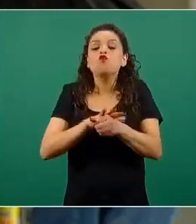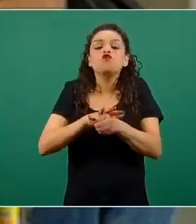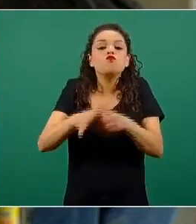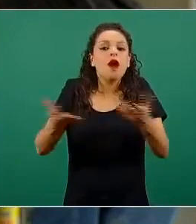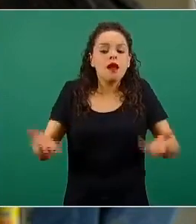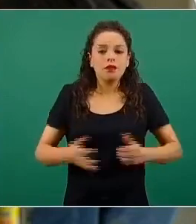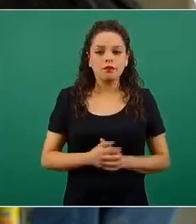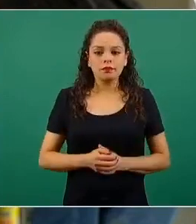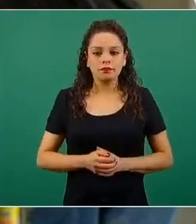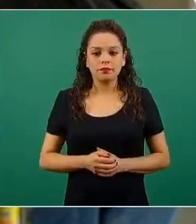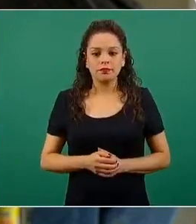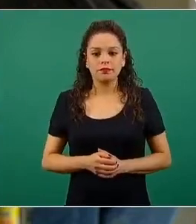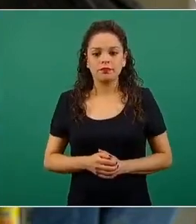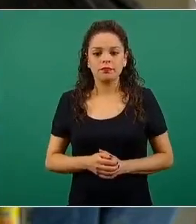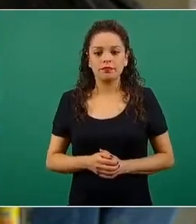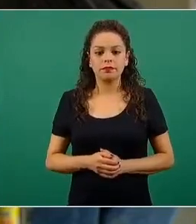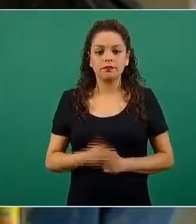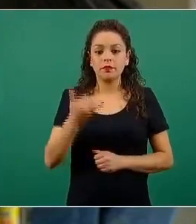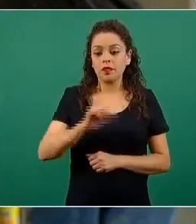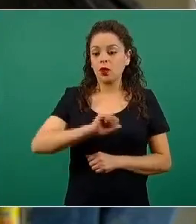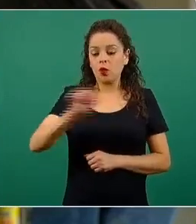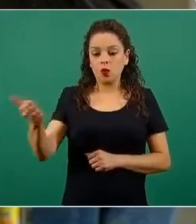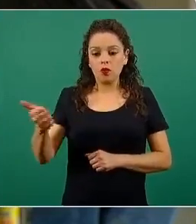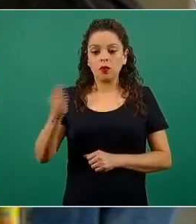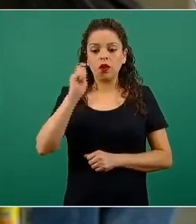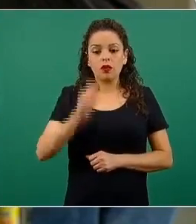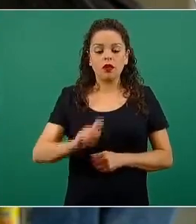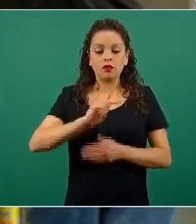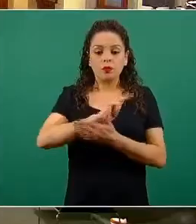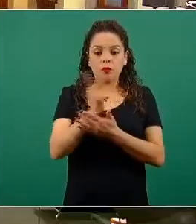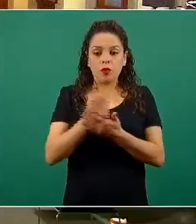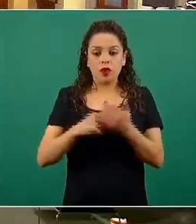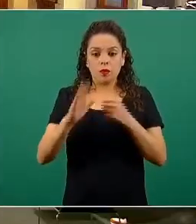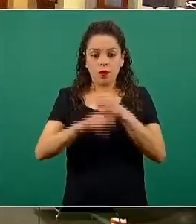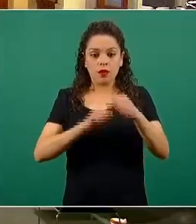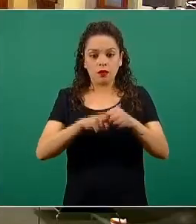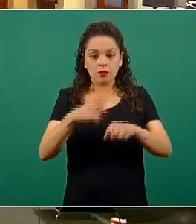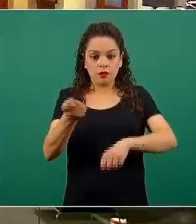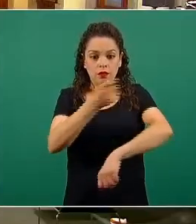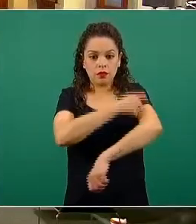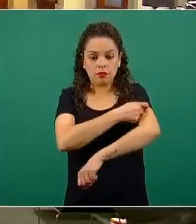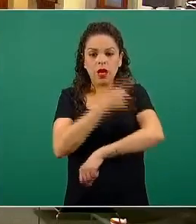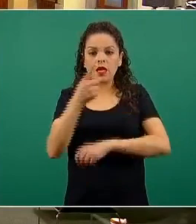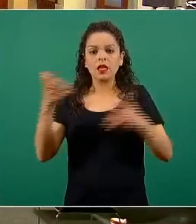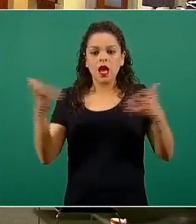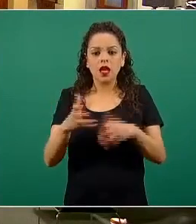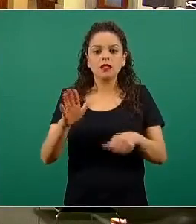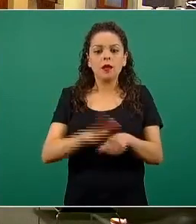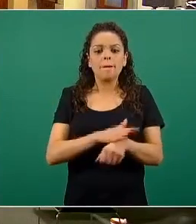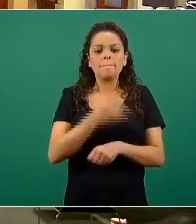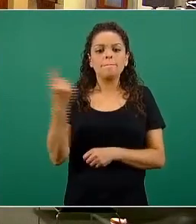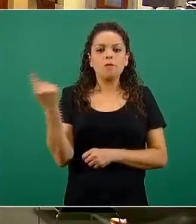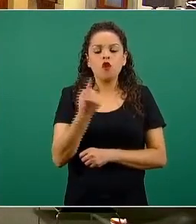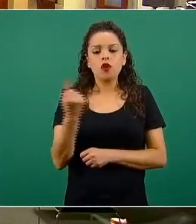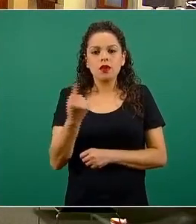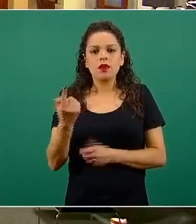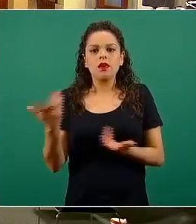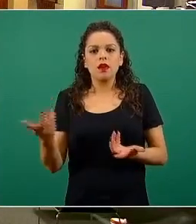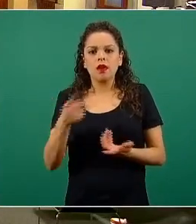el otro, estas personas del Programa Nacional de Vacunación, ¿qué están haciendo y por qué no se integran a esta